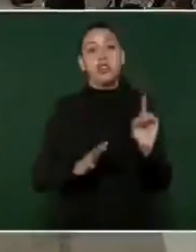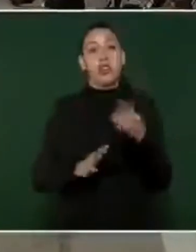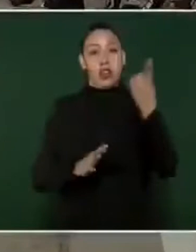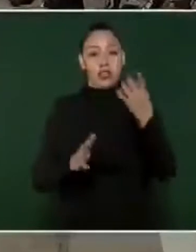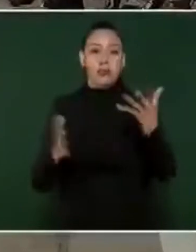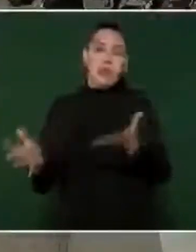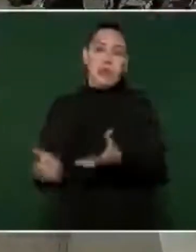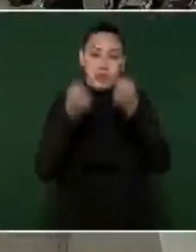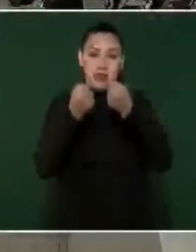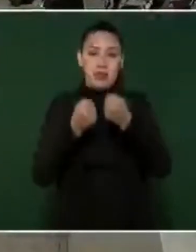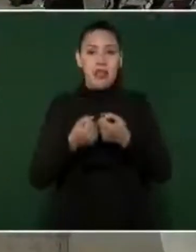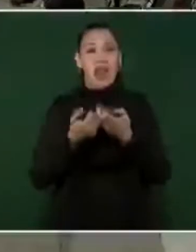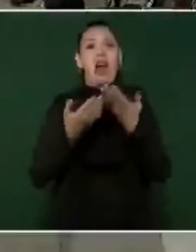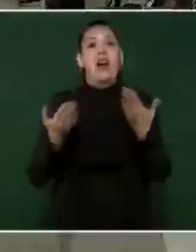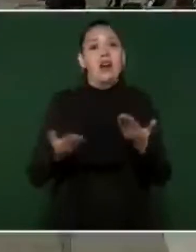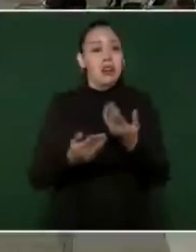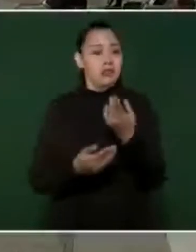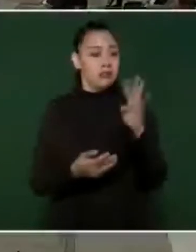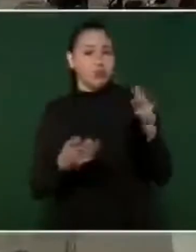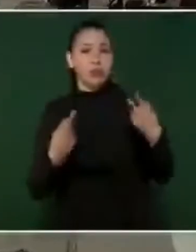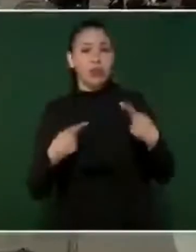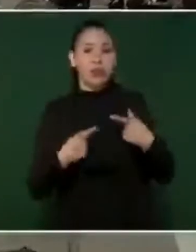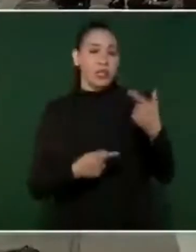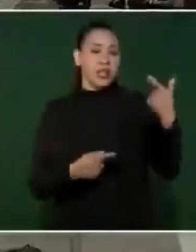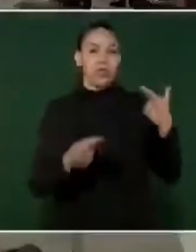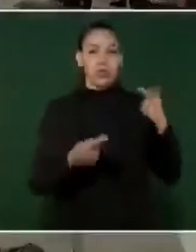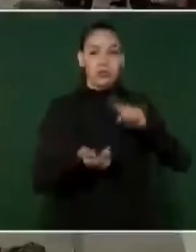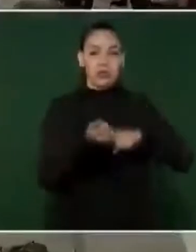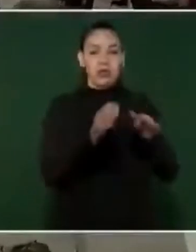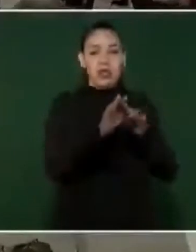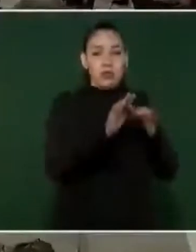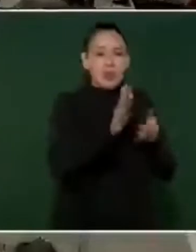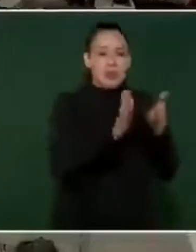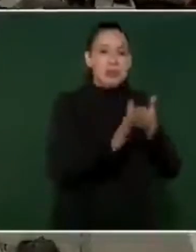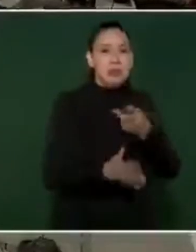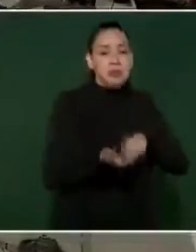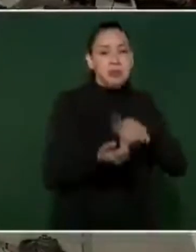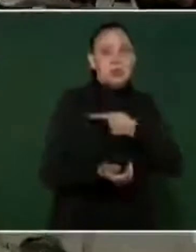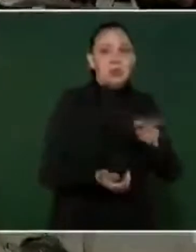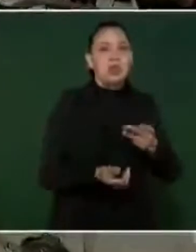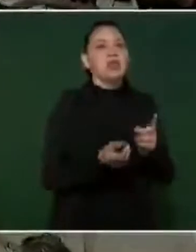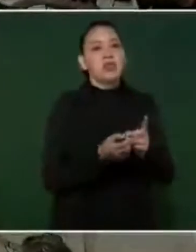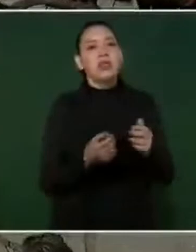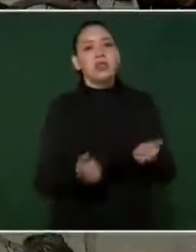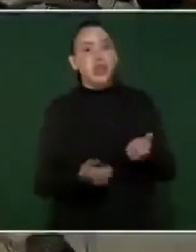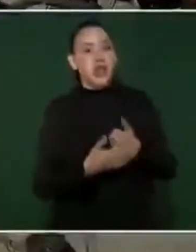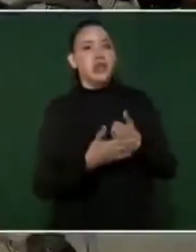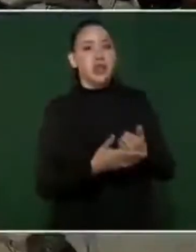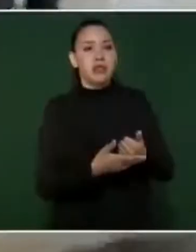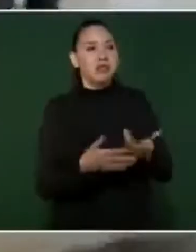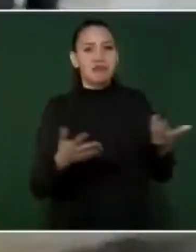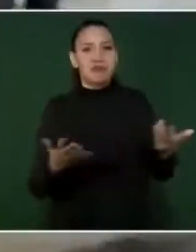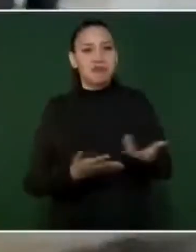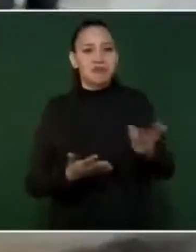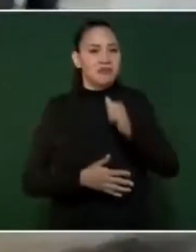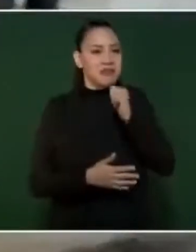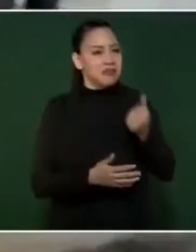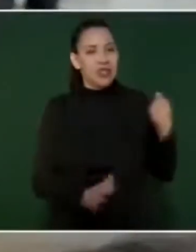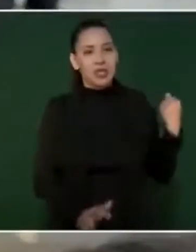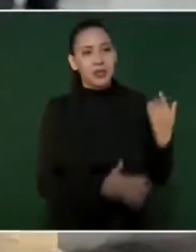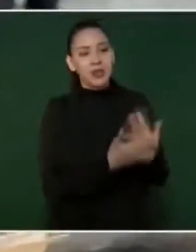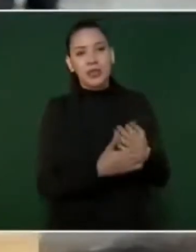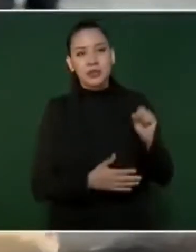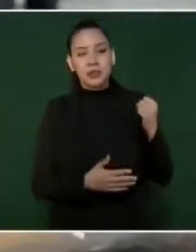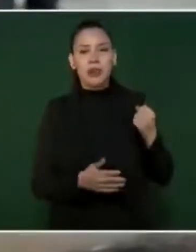no saben absolutamente nada y no se ha avanzado. Yo quiero pensar que no porque ellos sean pobres no tengan derecho